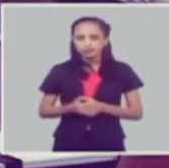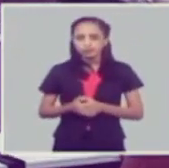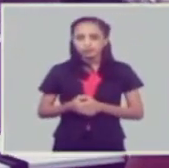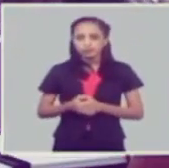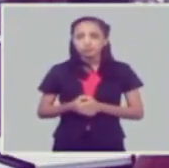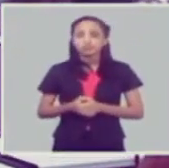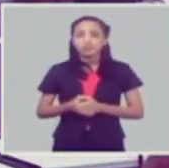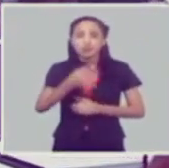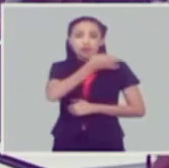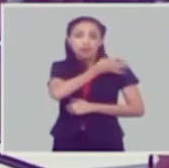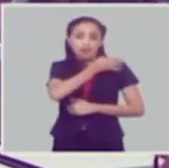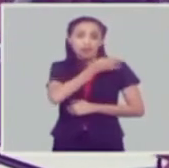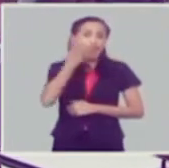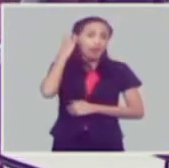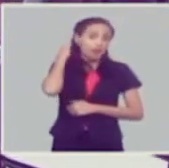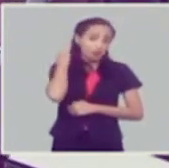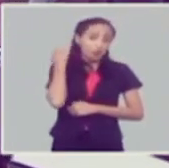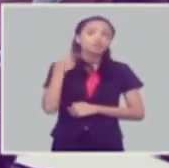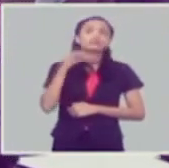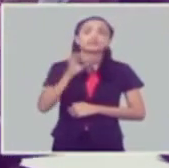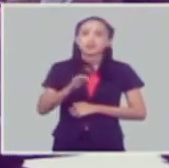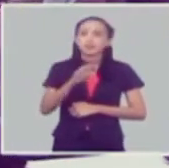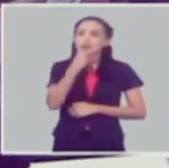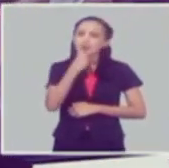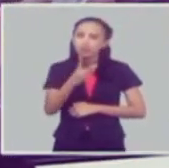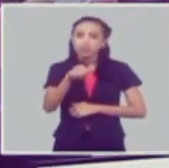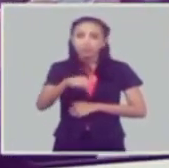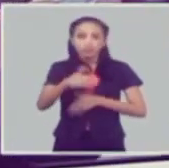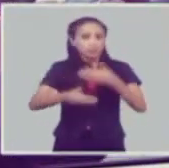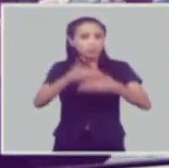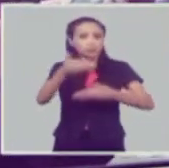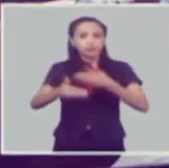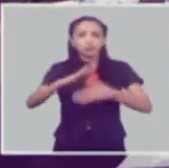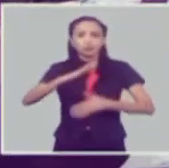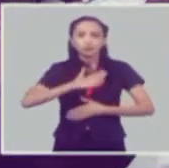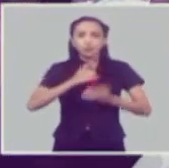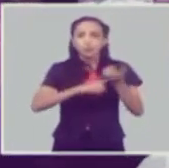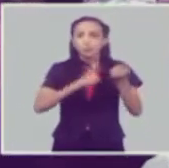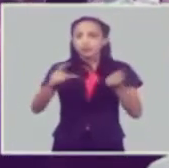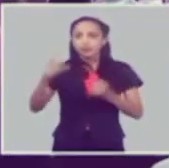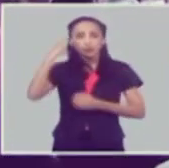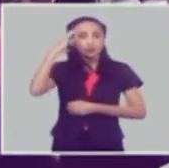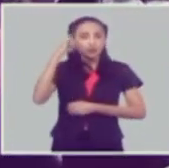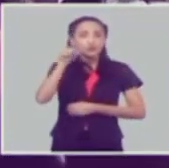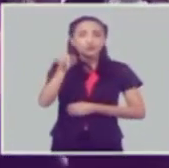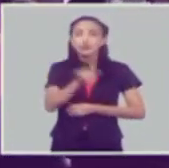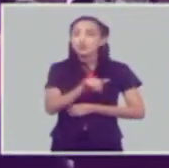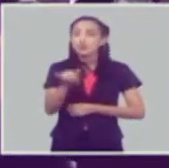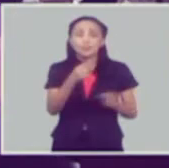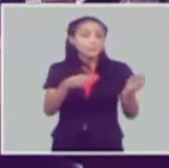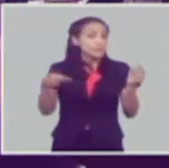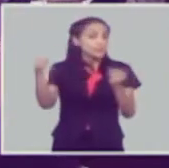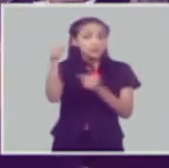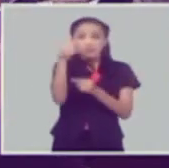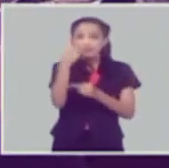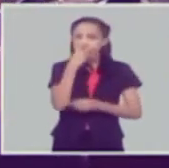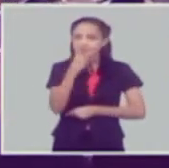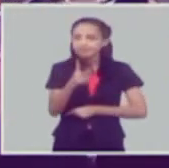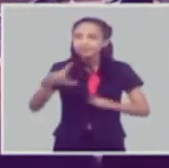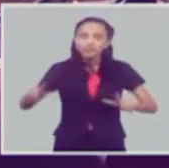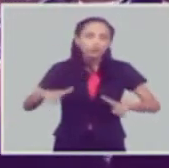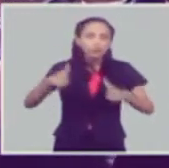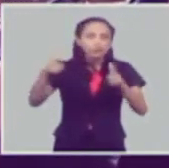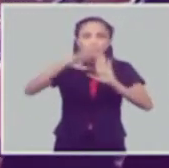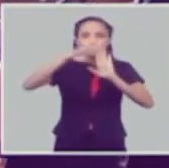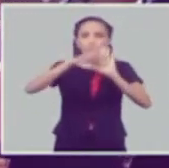Ejército Raúl Castro Ruz al frente de estos procesos, nuestro partido y gobierno han otorgado la mayor prioridad al cumplimiento de